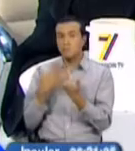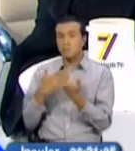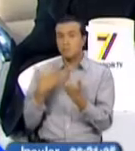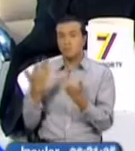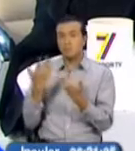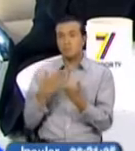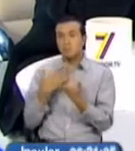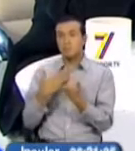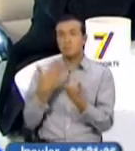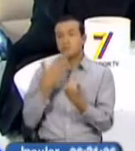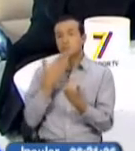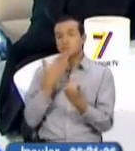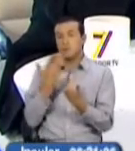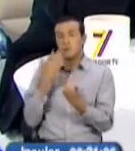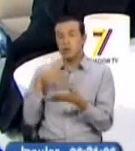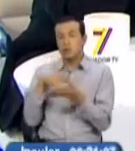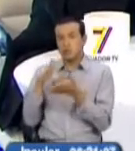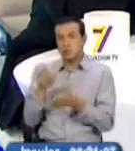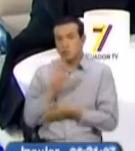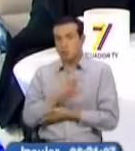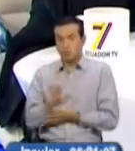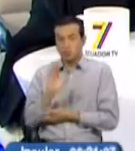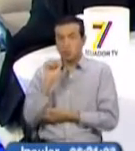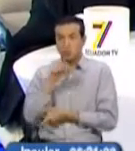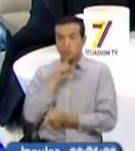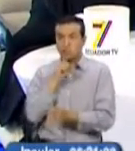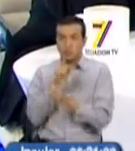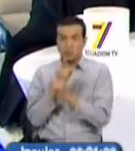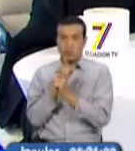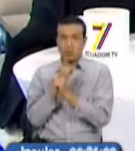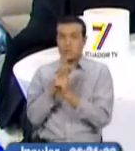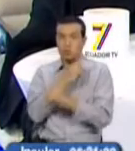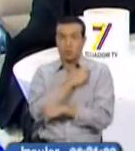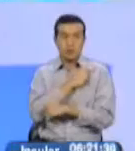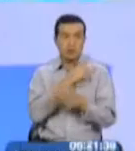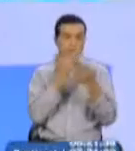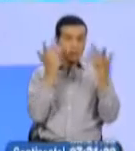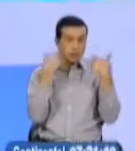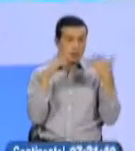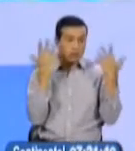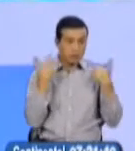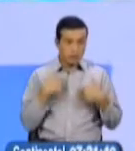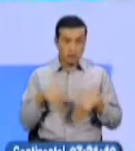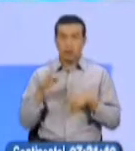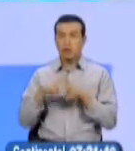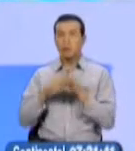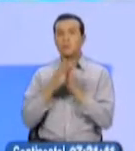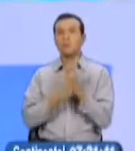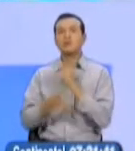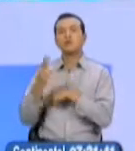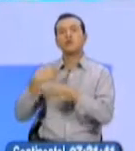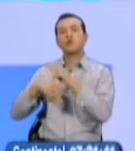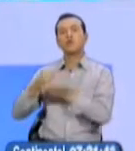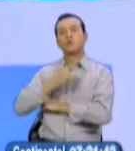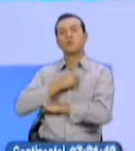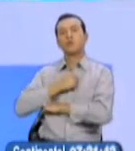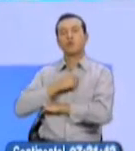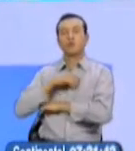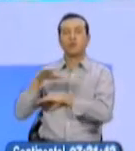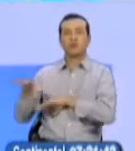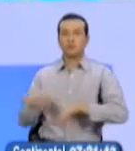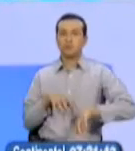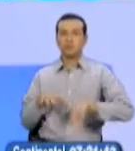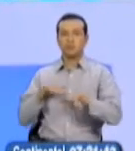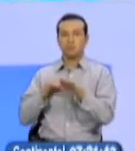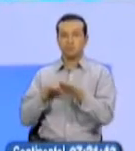que él en este caso el estudiante pueda ya salir de la universidad y emprenda su actividad es un